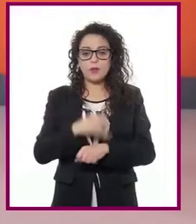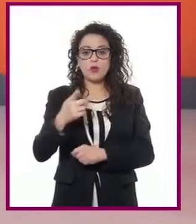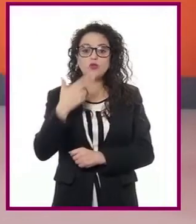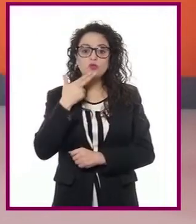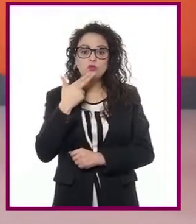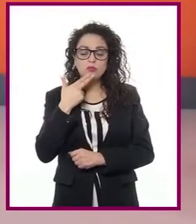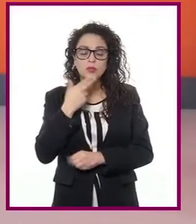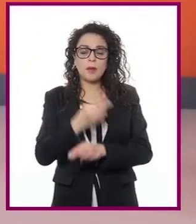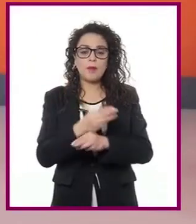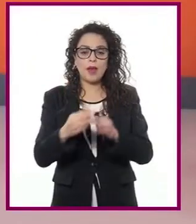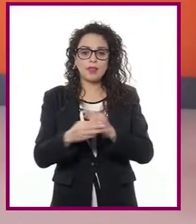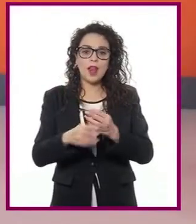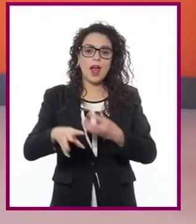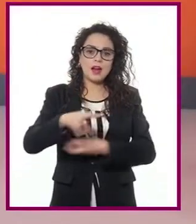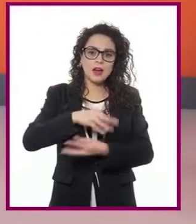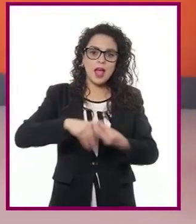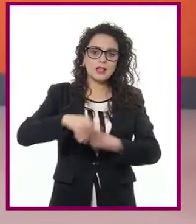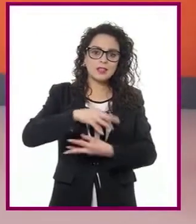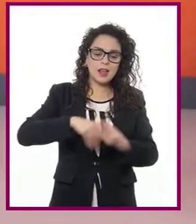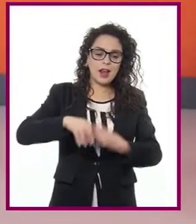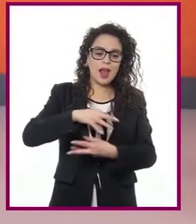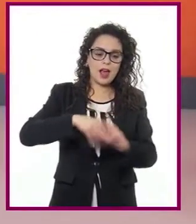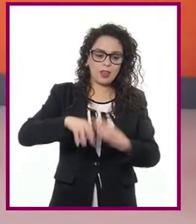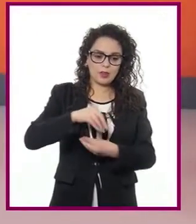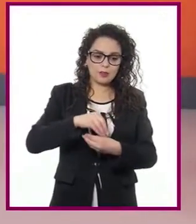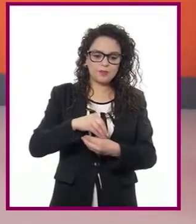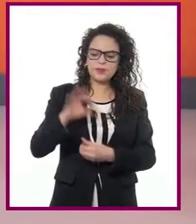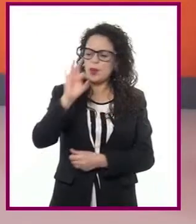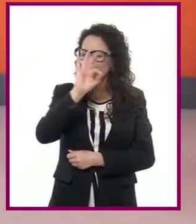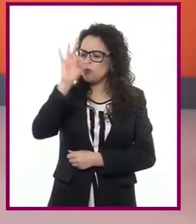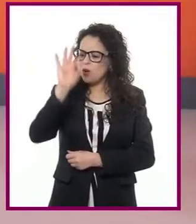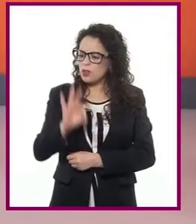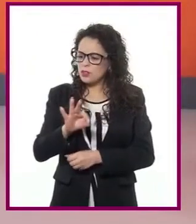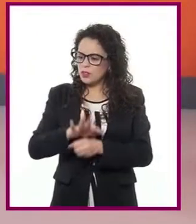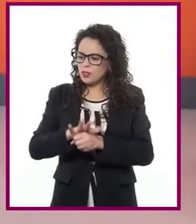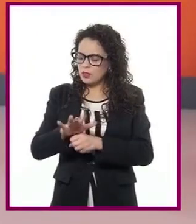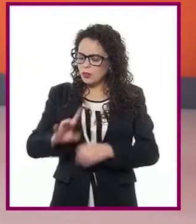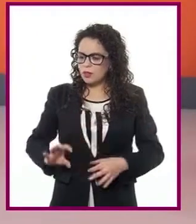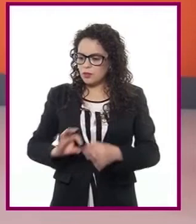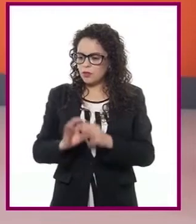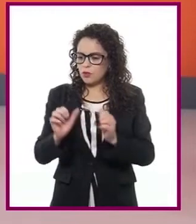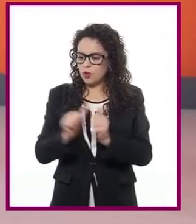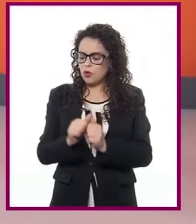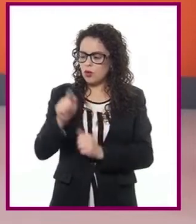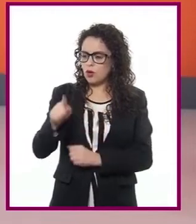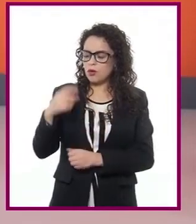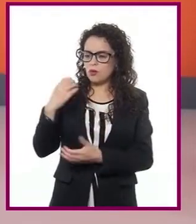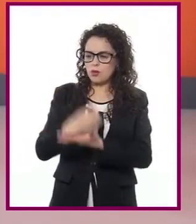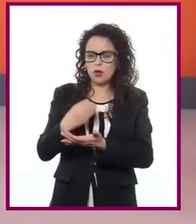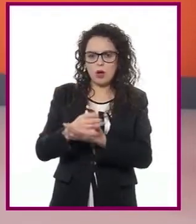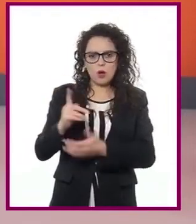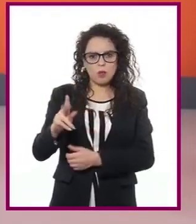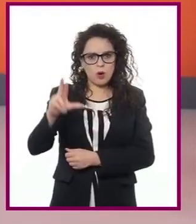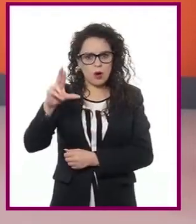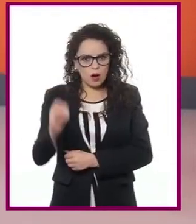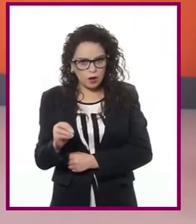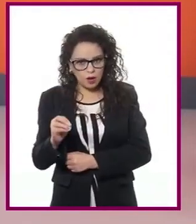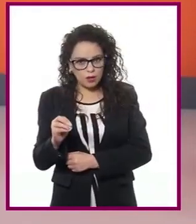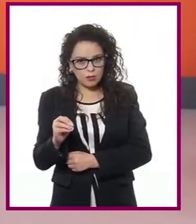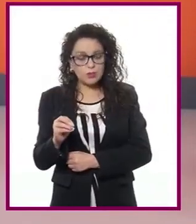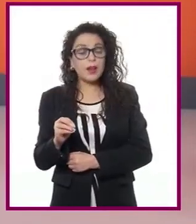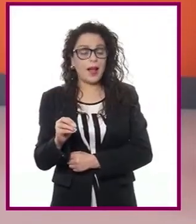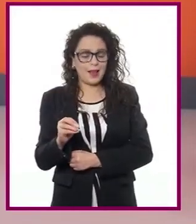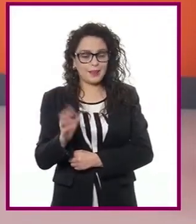¿Qué porcentaje del precio del cobre reciclado representa el precio del cobre puro? Sabemos que el precio del cobre